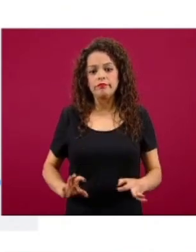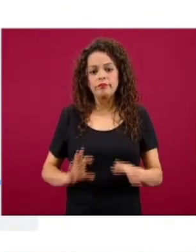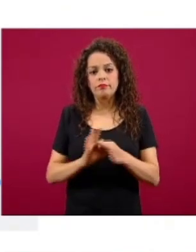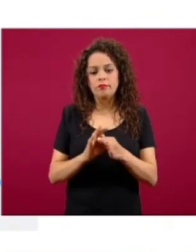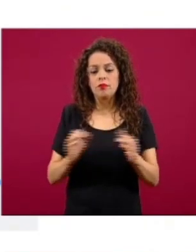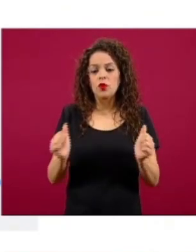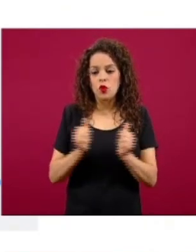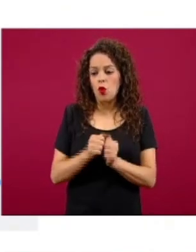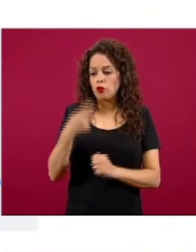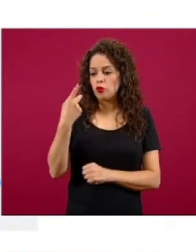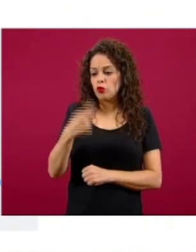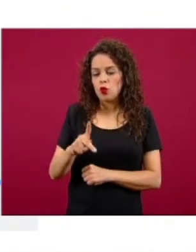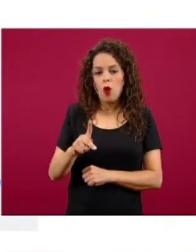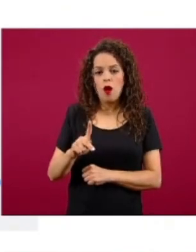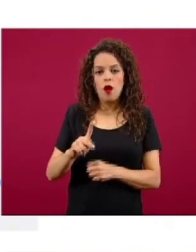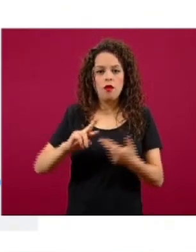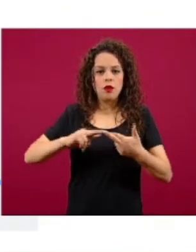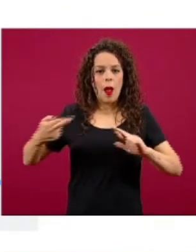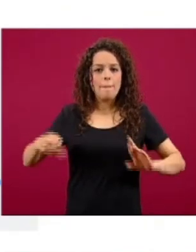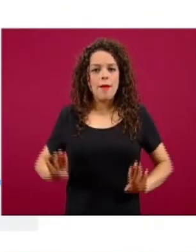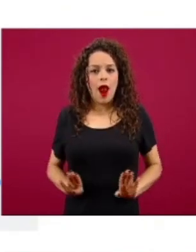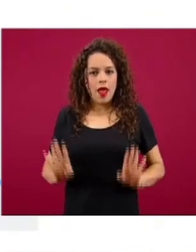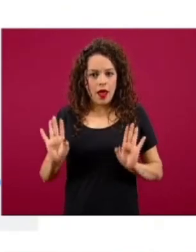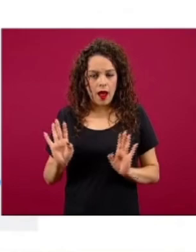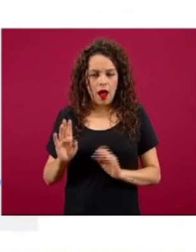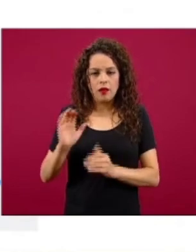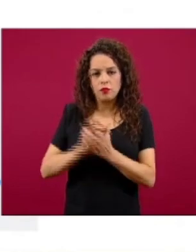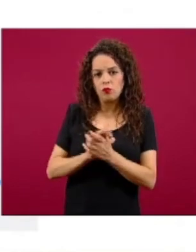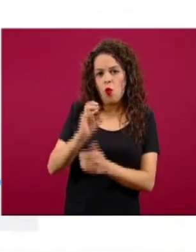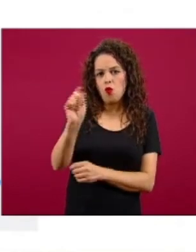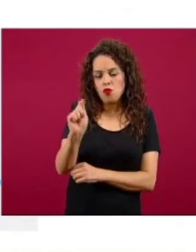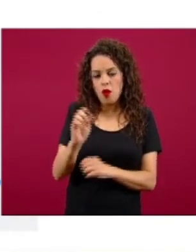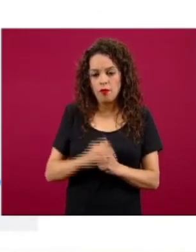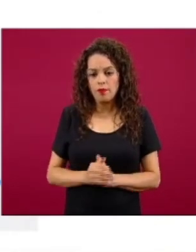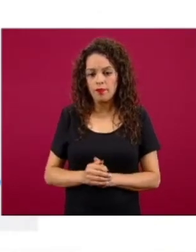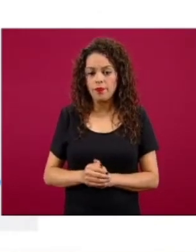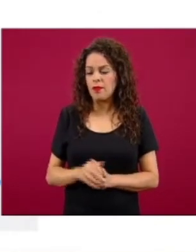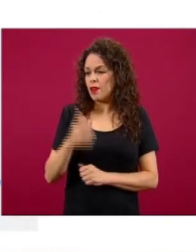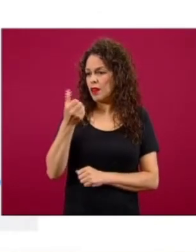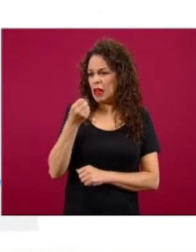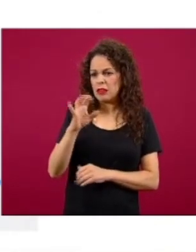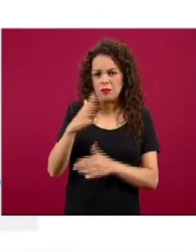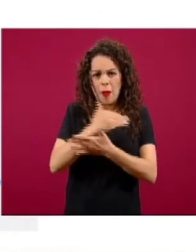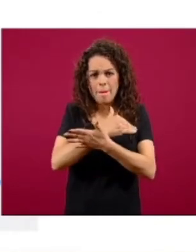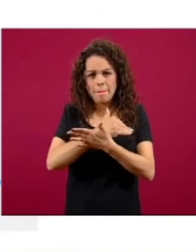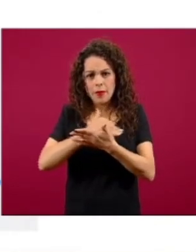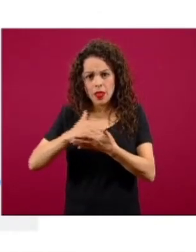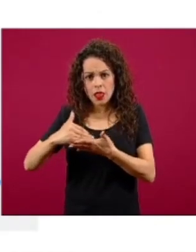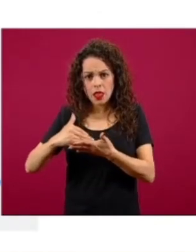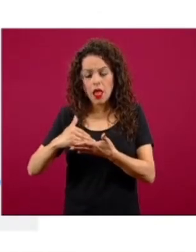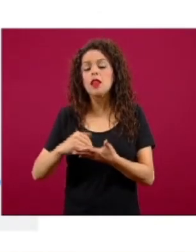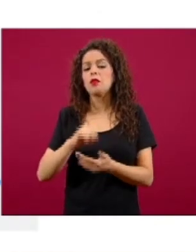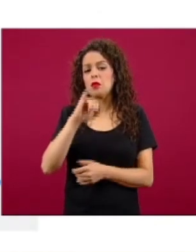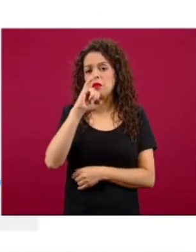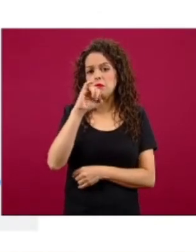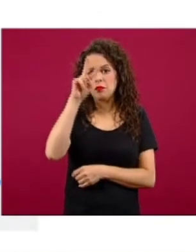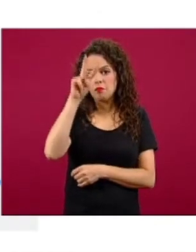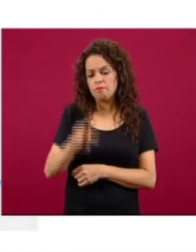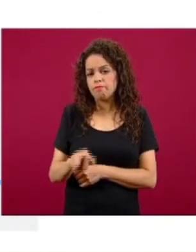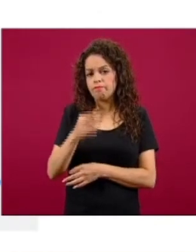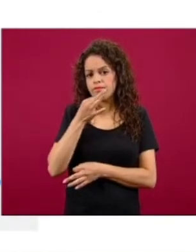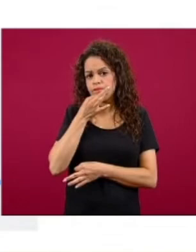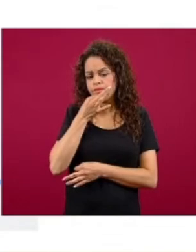de pareja, estamos encontrando que apenas la mitad de estas mujeres se atrevió a compartir